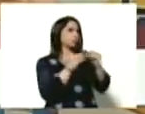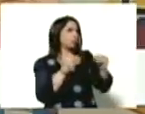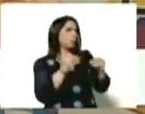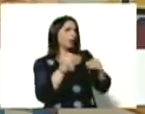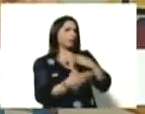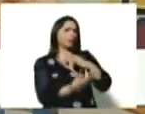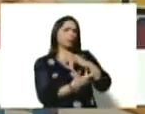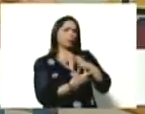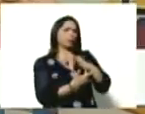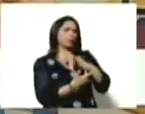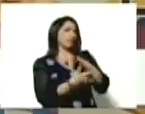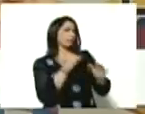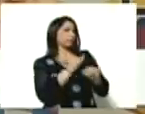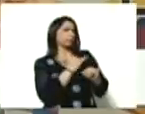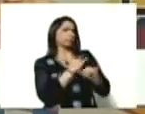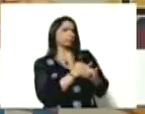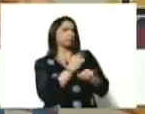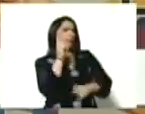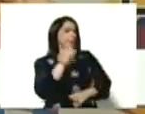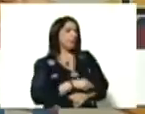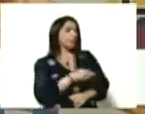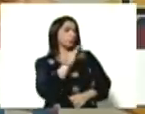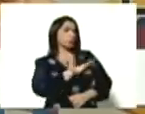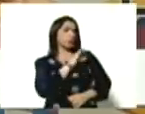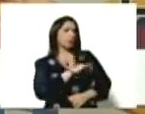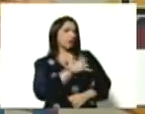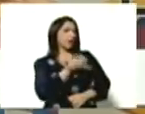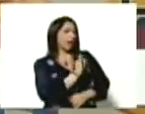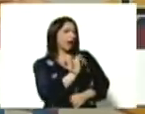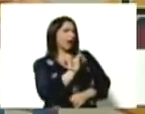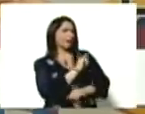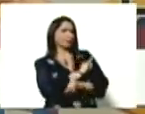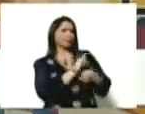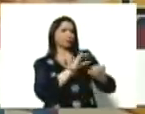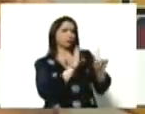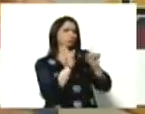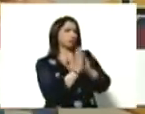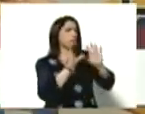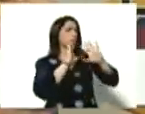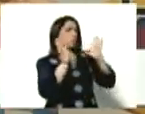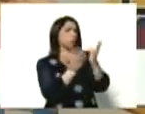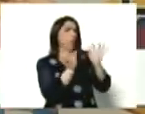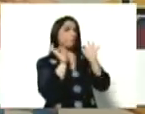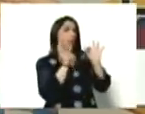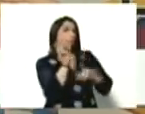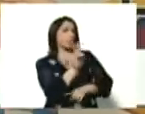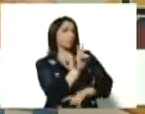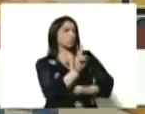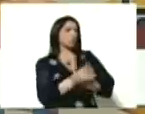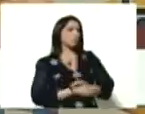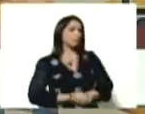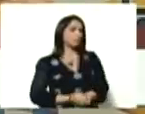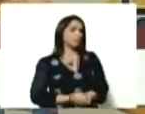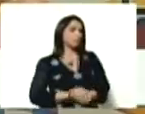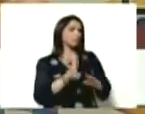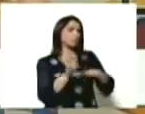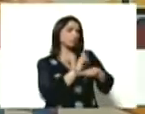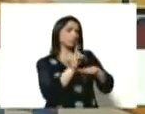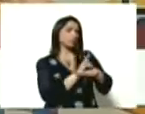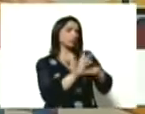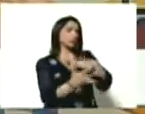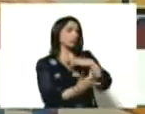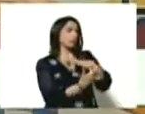digital ha socializado y hay ya una cultura en el mundo, específicamente en Venezuela, de uso de la